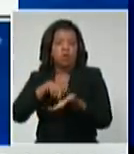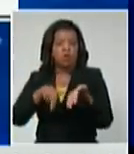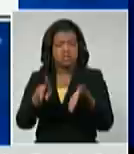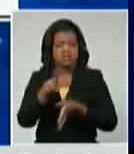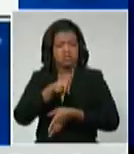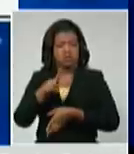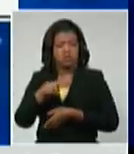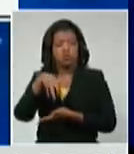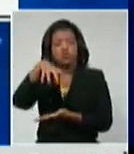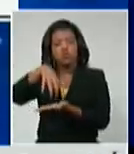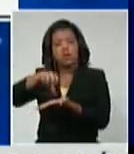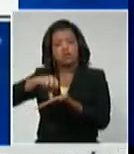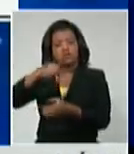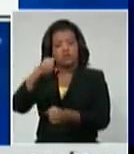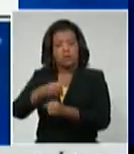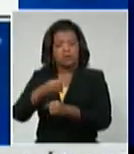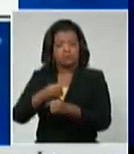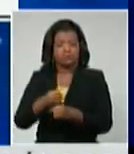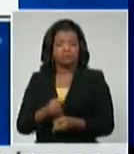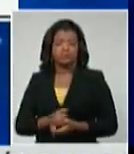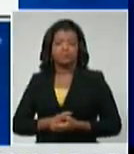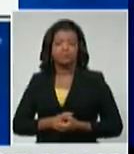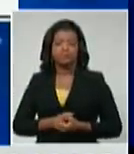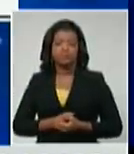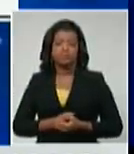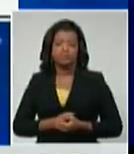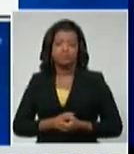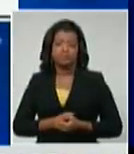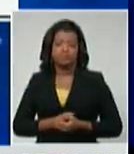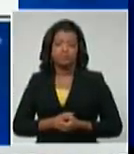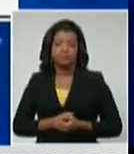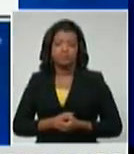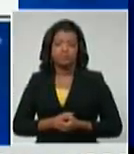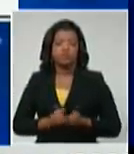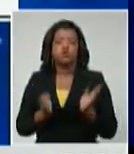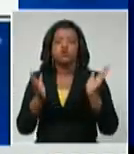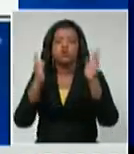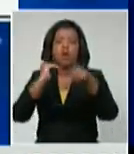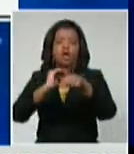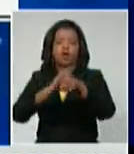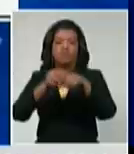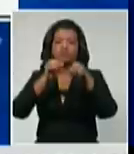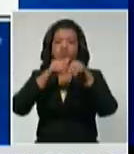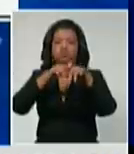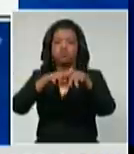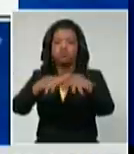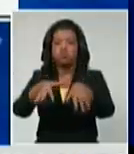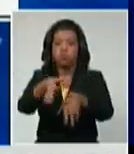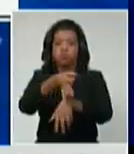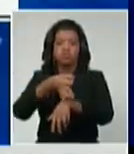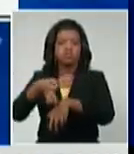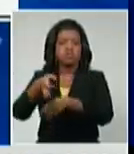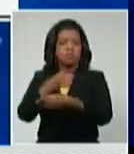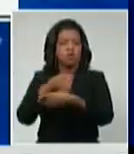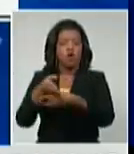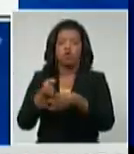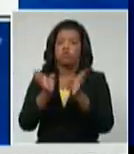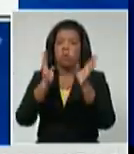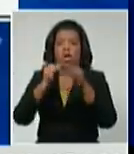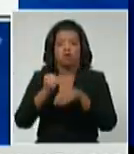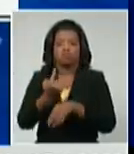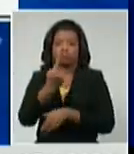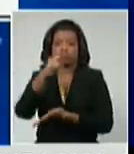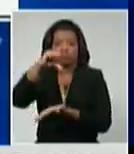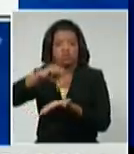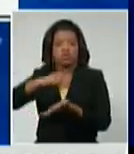se confirman casos en este territorio y no existe dispersión en los municipios. Nuestra